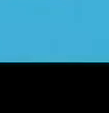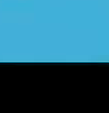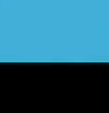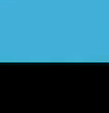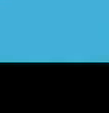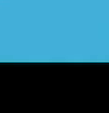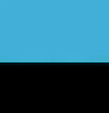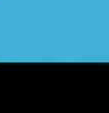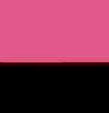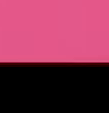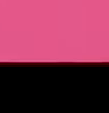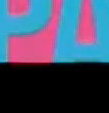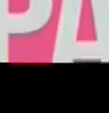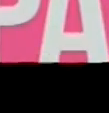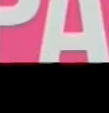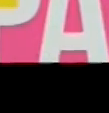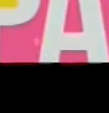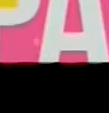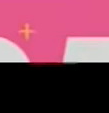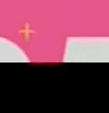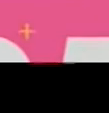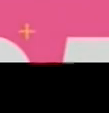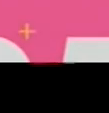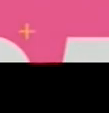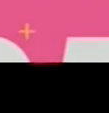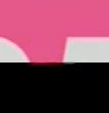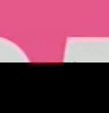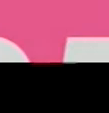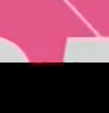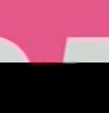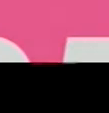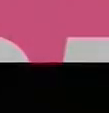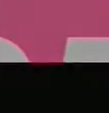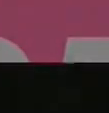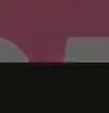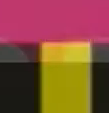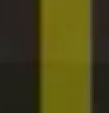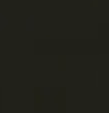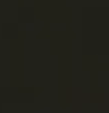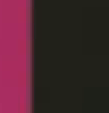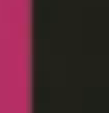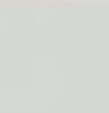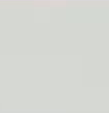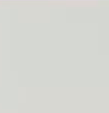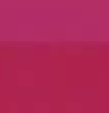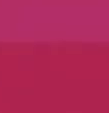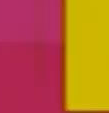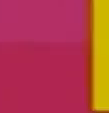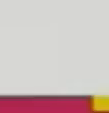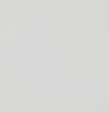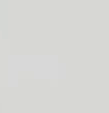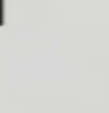Cantaría una canción en tu ventana, ¿quién te aguantaría la cabeza? Con pizza de